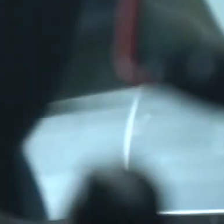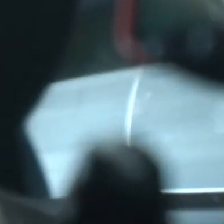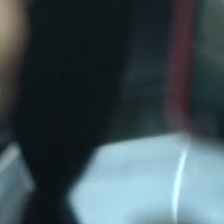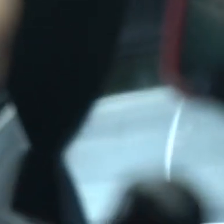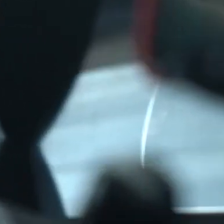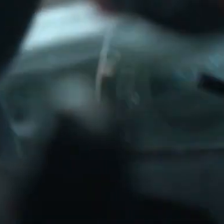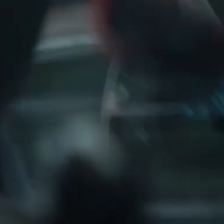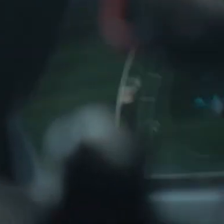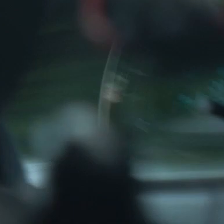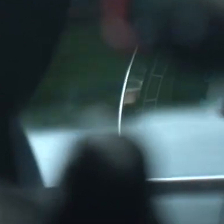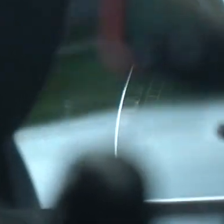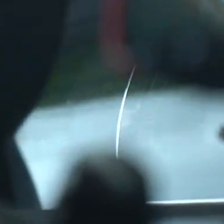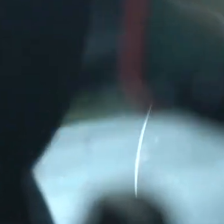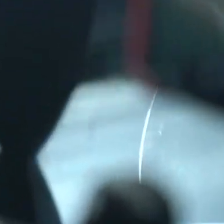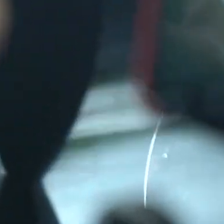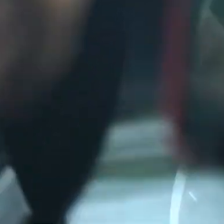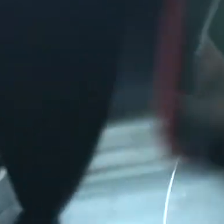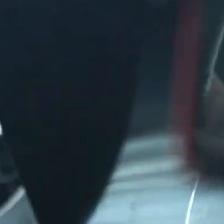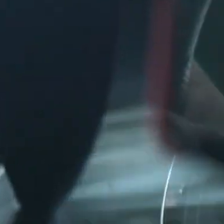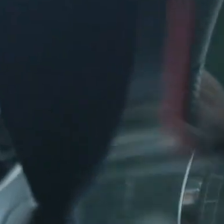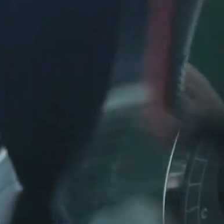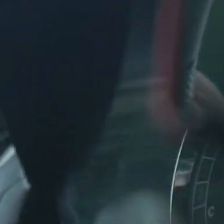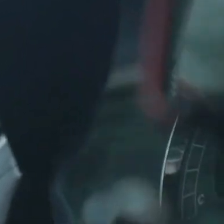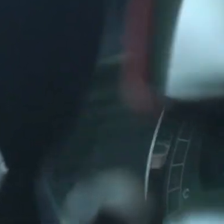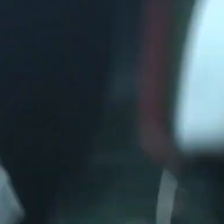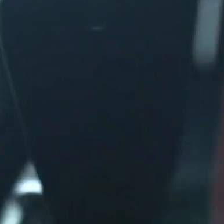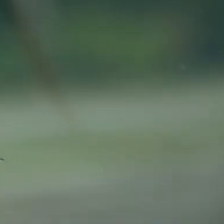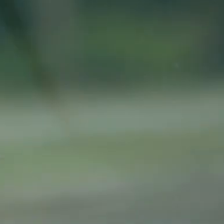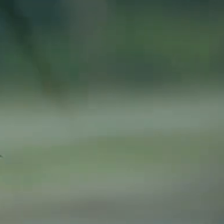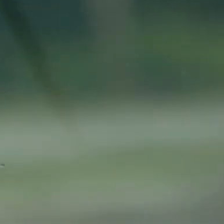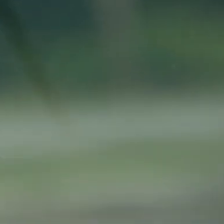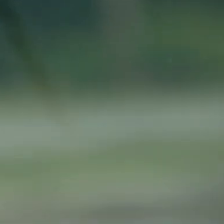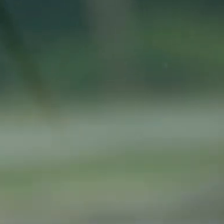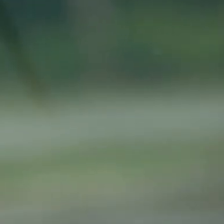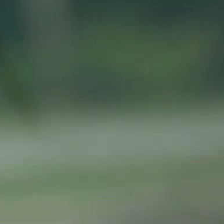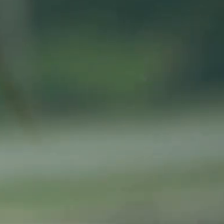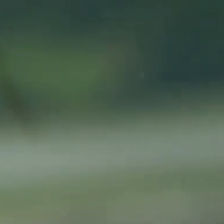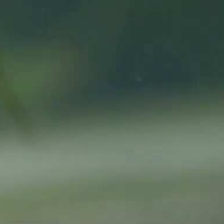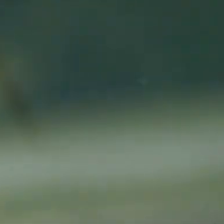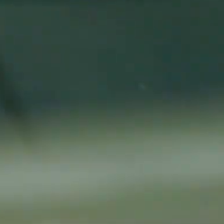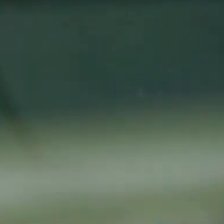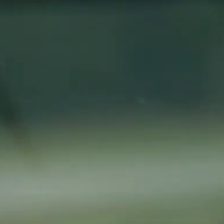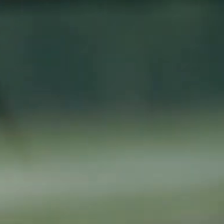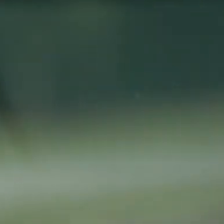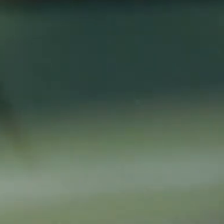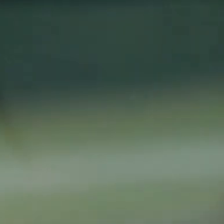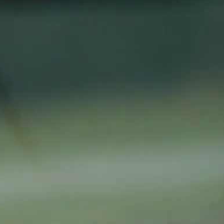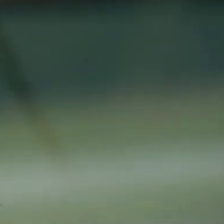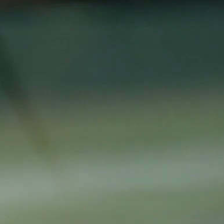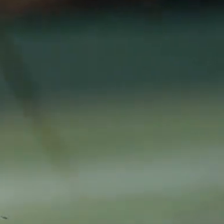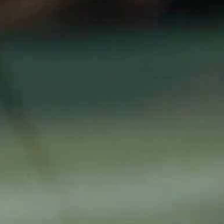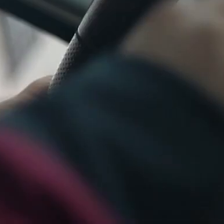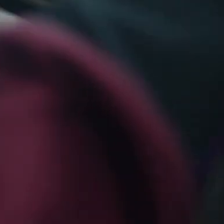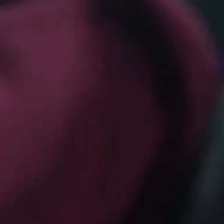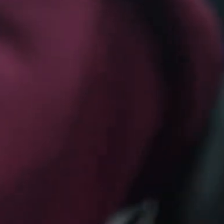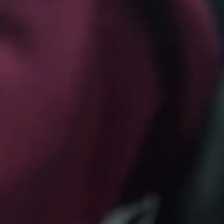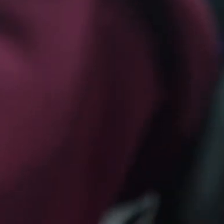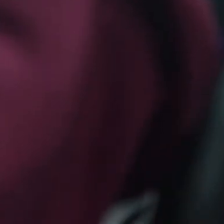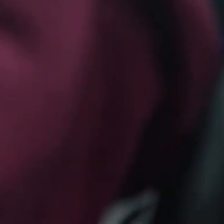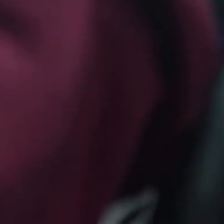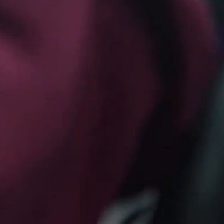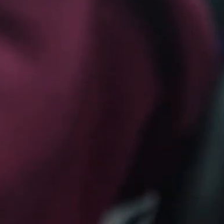Nada cambia en mi pasado al negar que esta es mi herencia, pero cambia mi presente si acepto las incongruencias. Luz y sombra al concebir un árbol